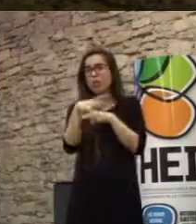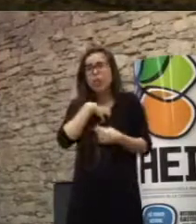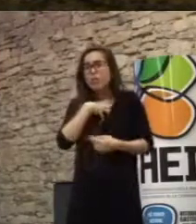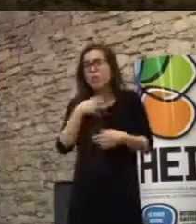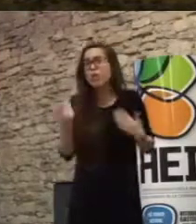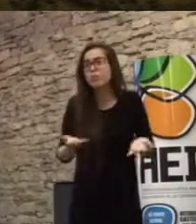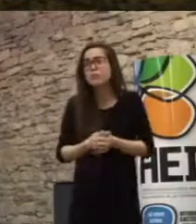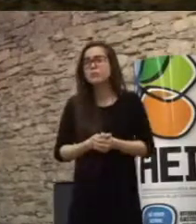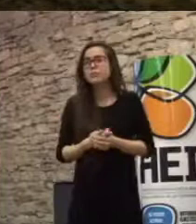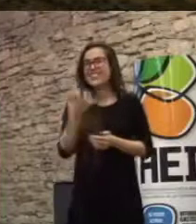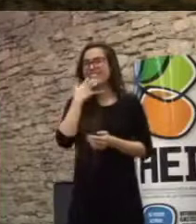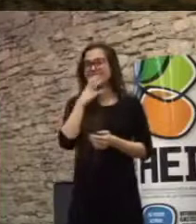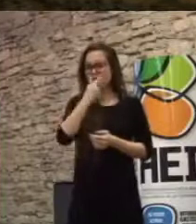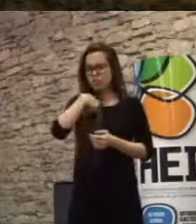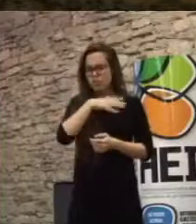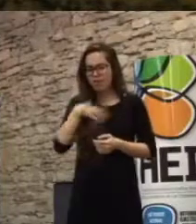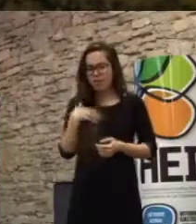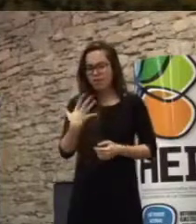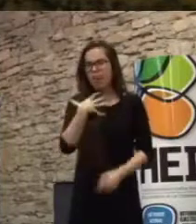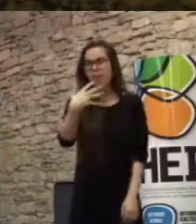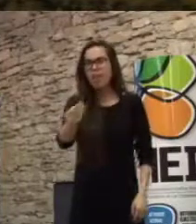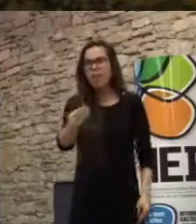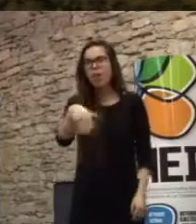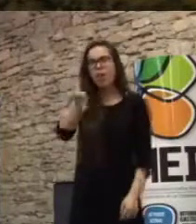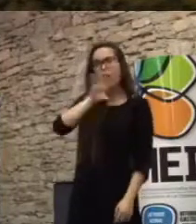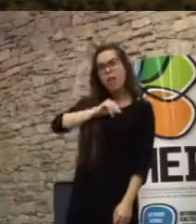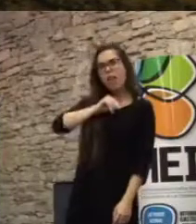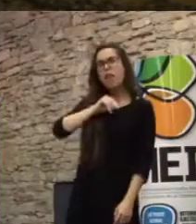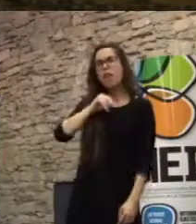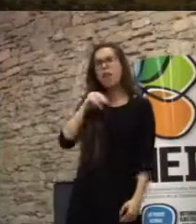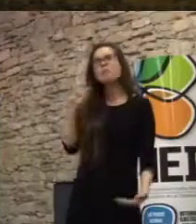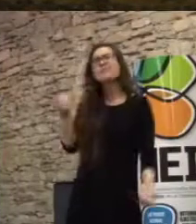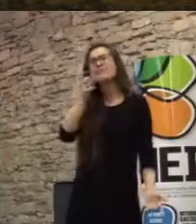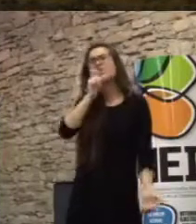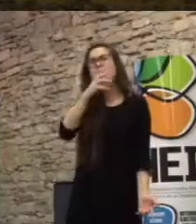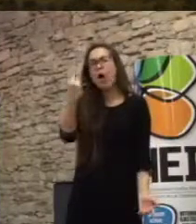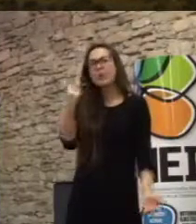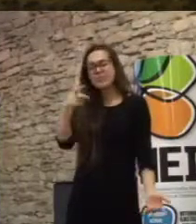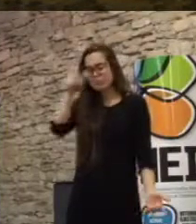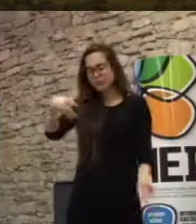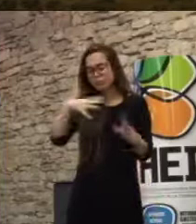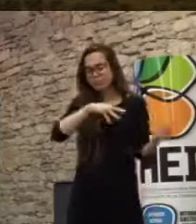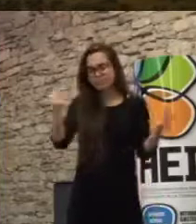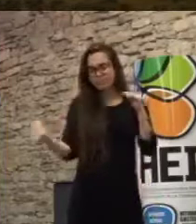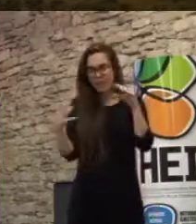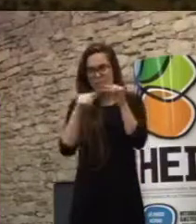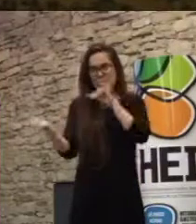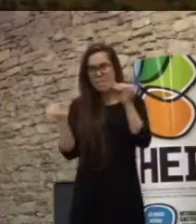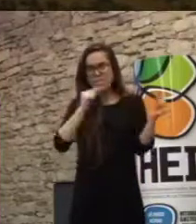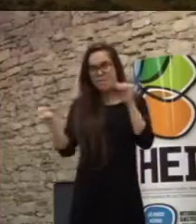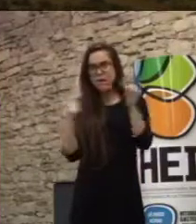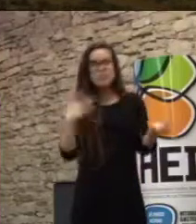suponiendo que se quiere entender contigo te puede parafrasear puede tomar notas te puede preguntar pero puede